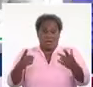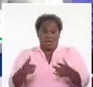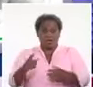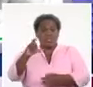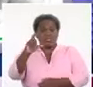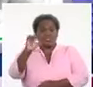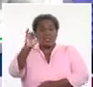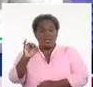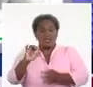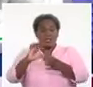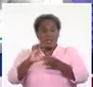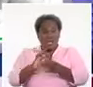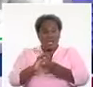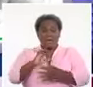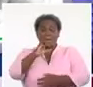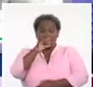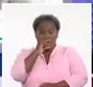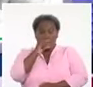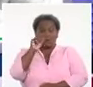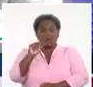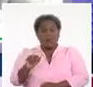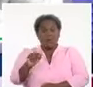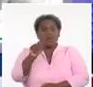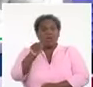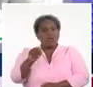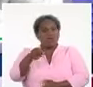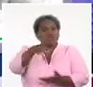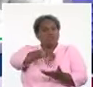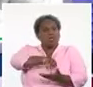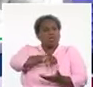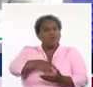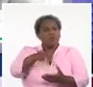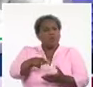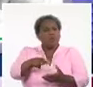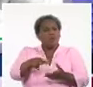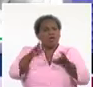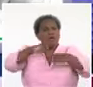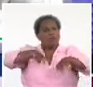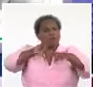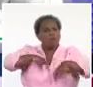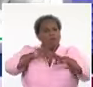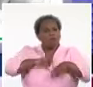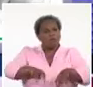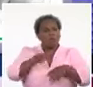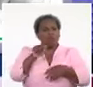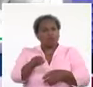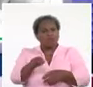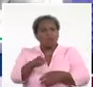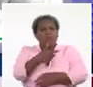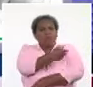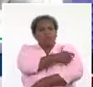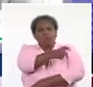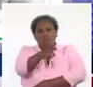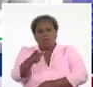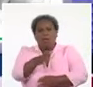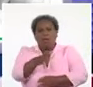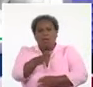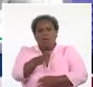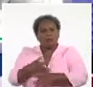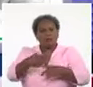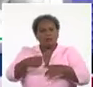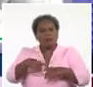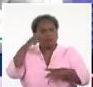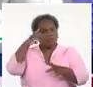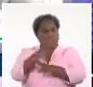resulta un complejo e integrado sistema de investigación-producción en la esfera de la biotecnología aplicada a diferentes ramas de la sociedad. Fundado